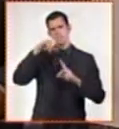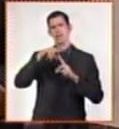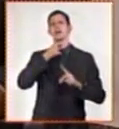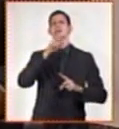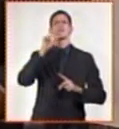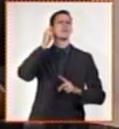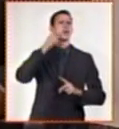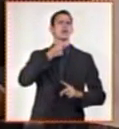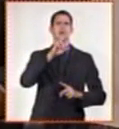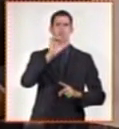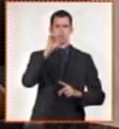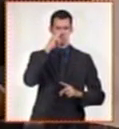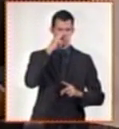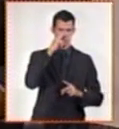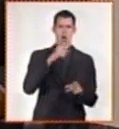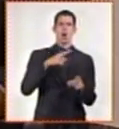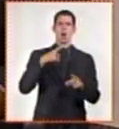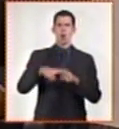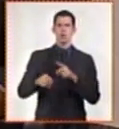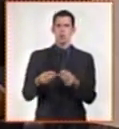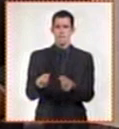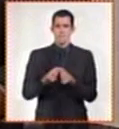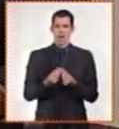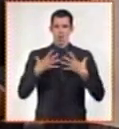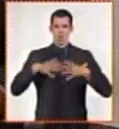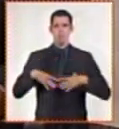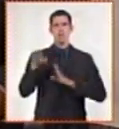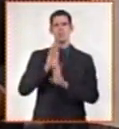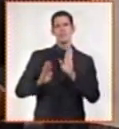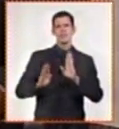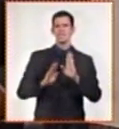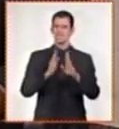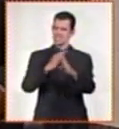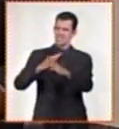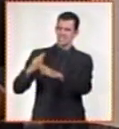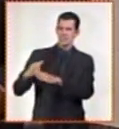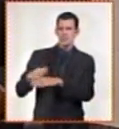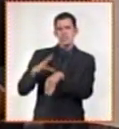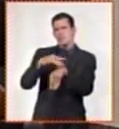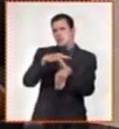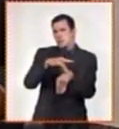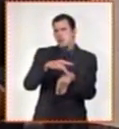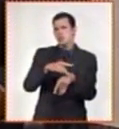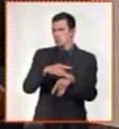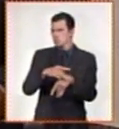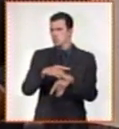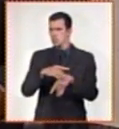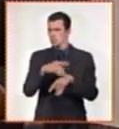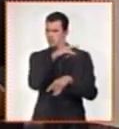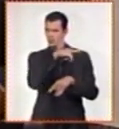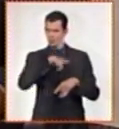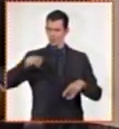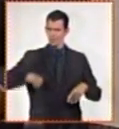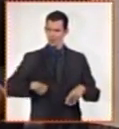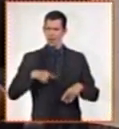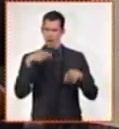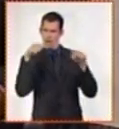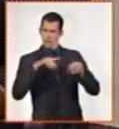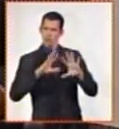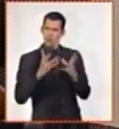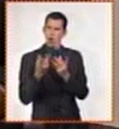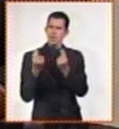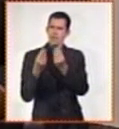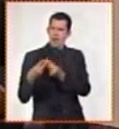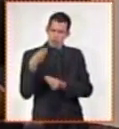al mercado chino y han logrado muy buena ganancia. Y tercero, China y Cuba son buenos camaradas de la